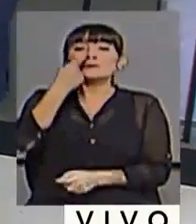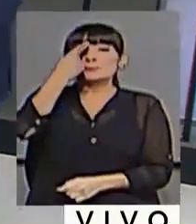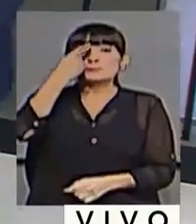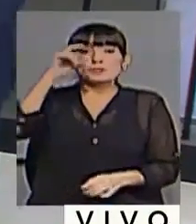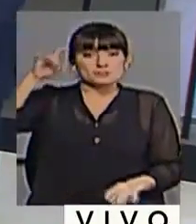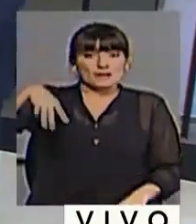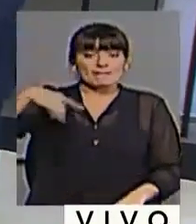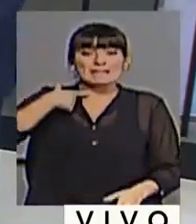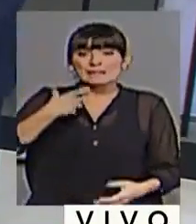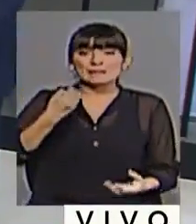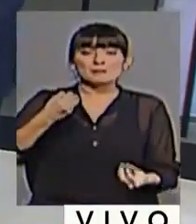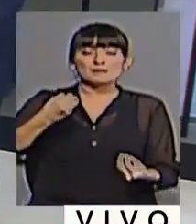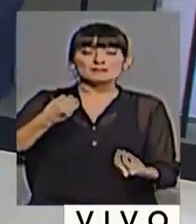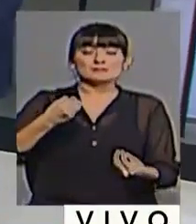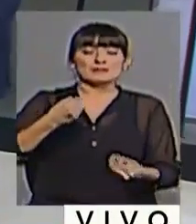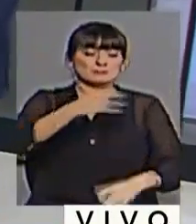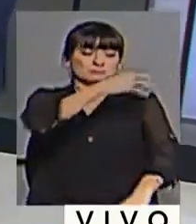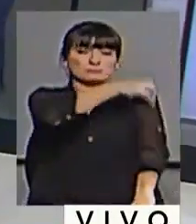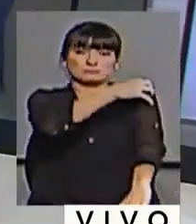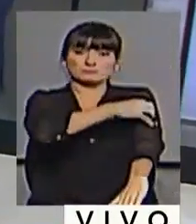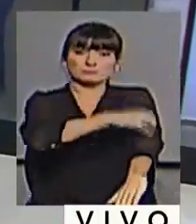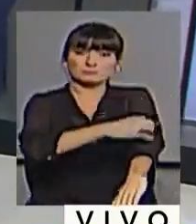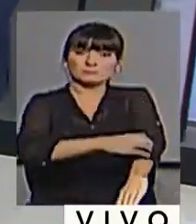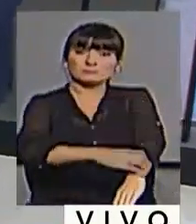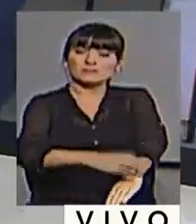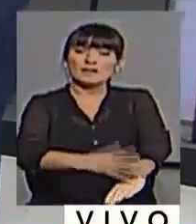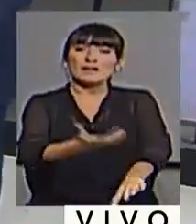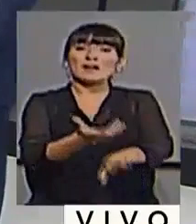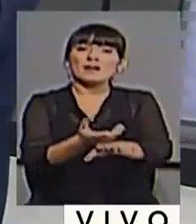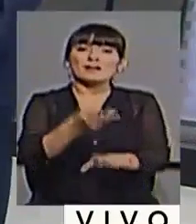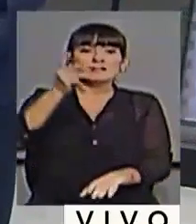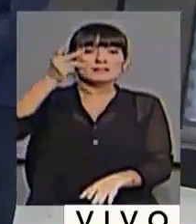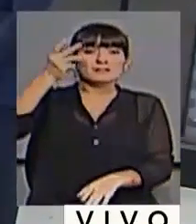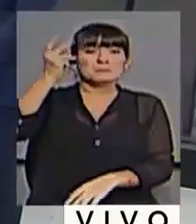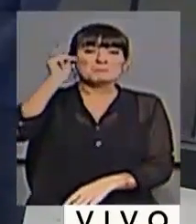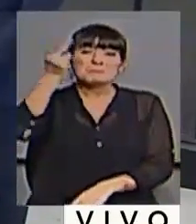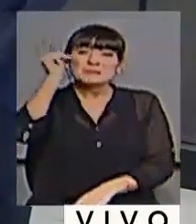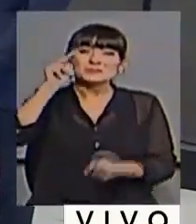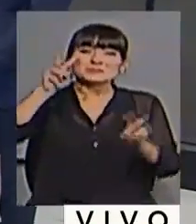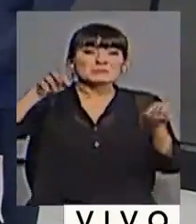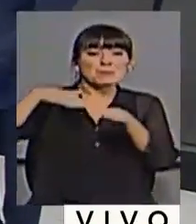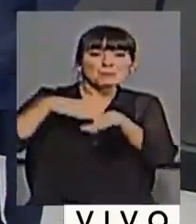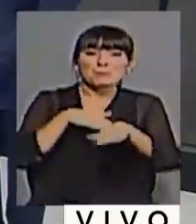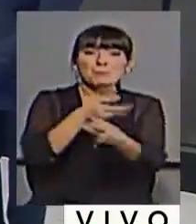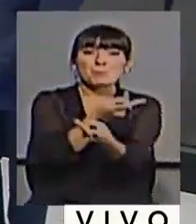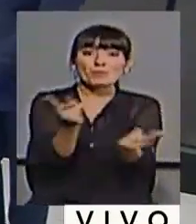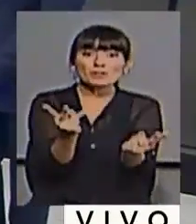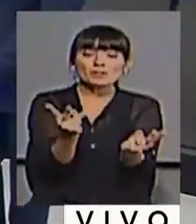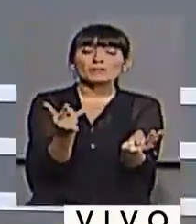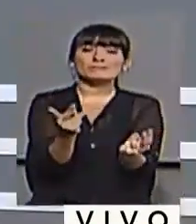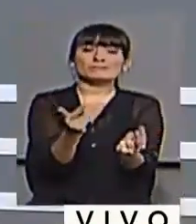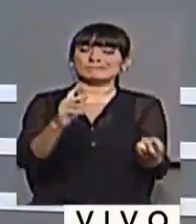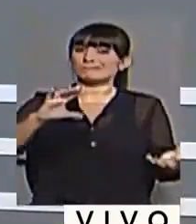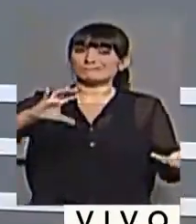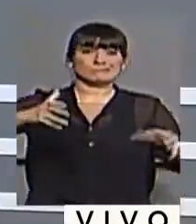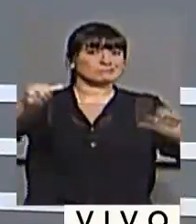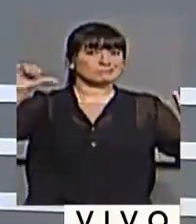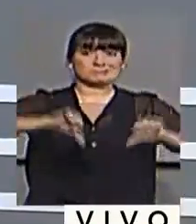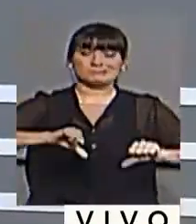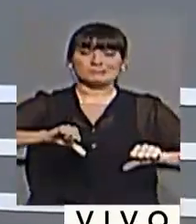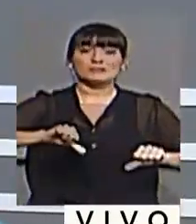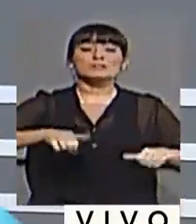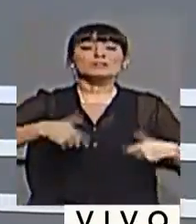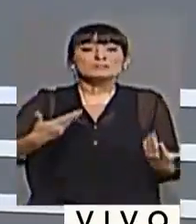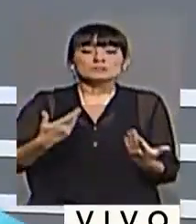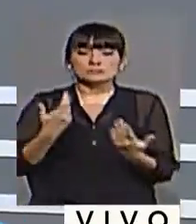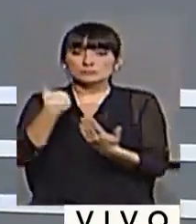el sistema de transporte público en cada región del país es un desastre. Sí. Y entonces, diagnóstico, acción. Nosotros